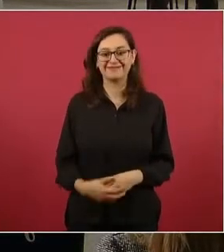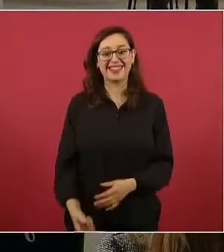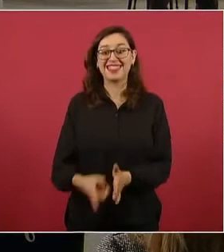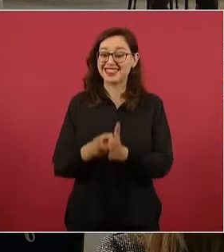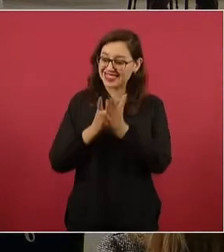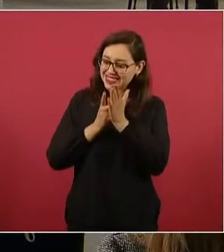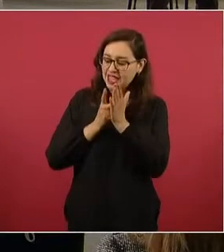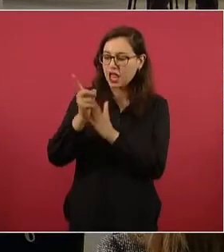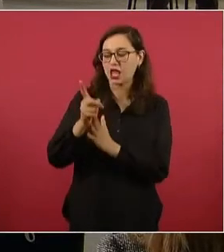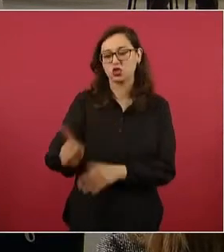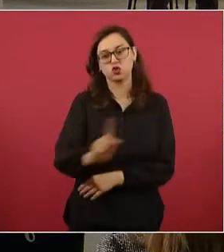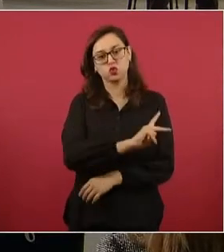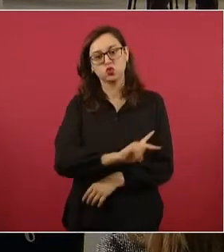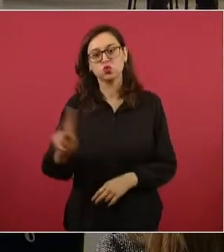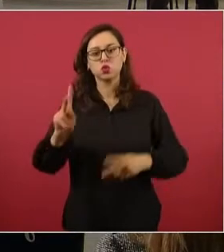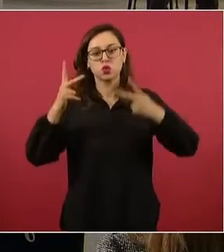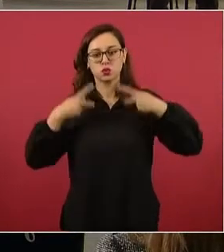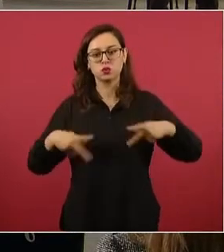los